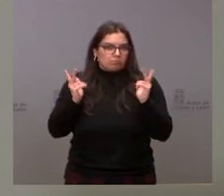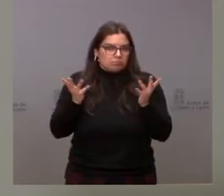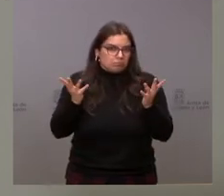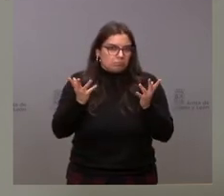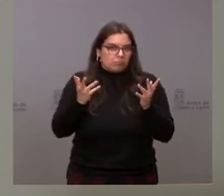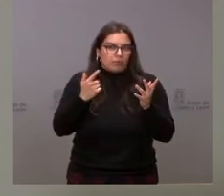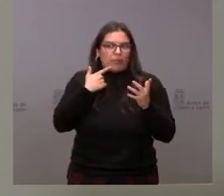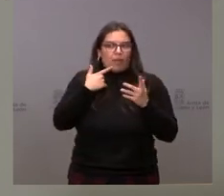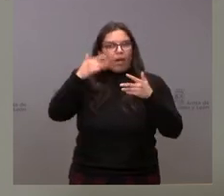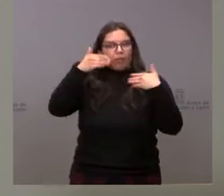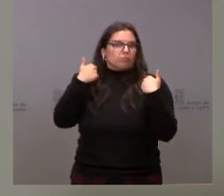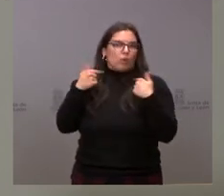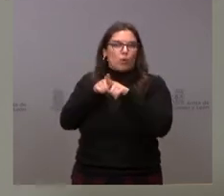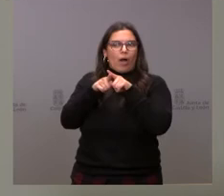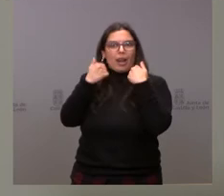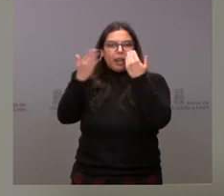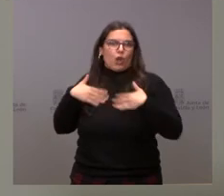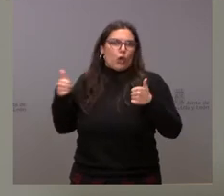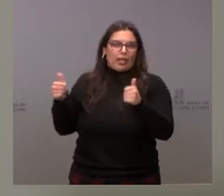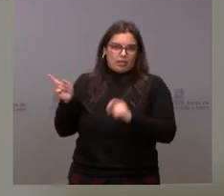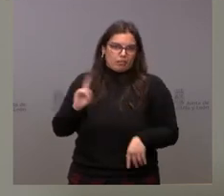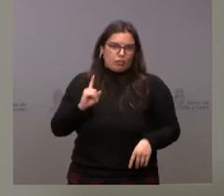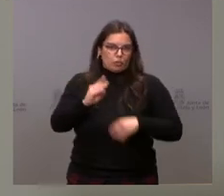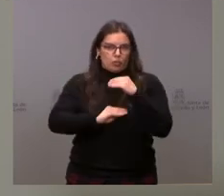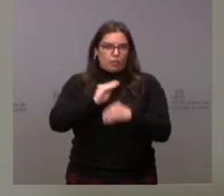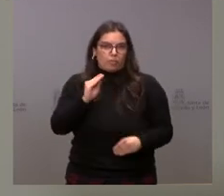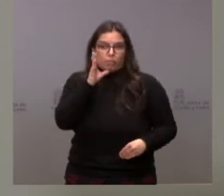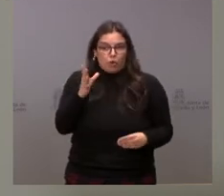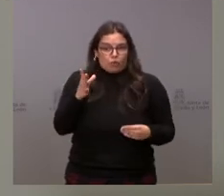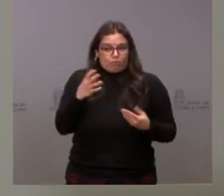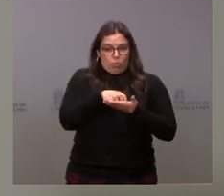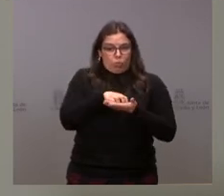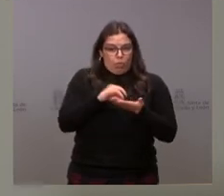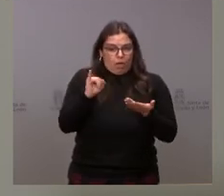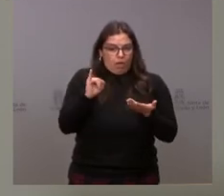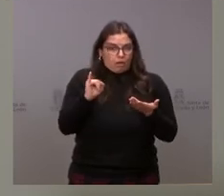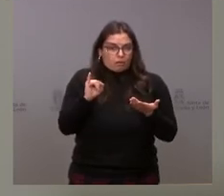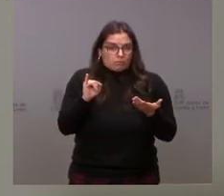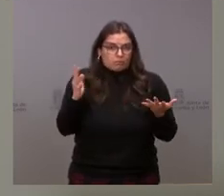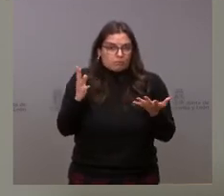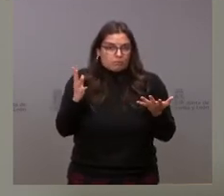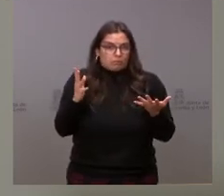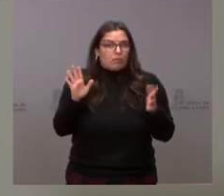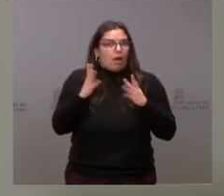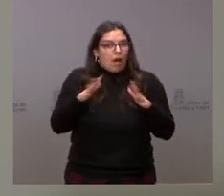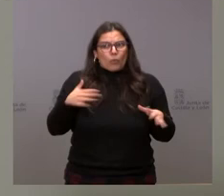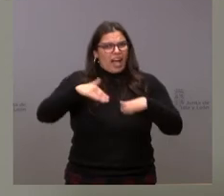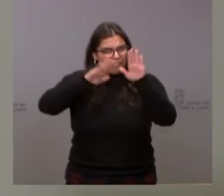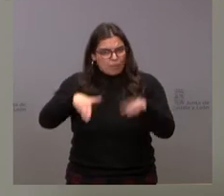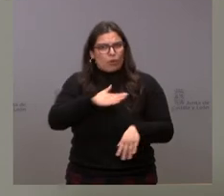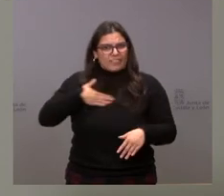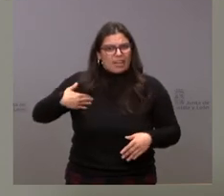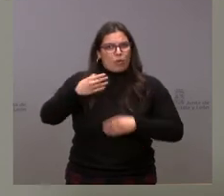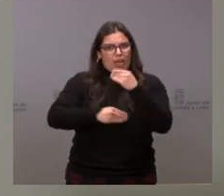dar ningún cheque en blanco' que nuestra gente esté en este aspecto cuando no tenemos las dudas si bien como les digo estamos totalmente a favor de la